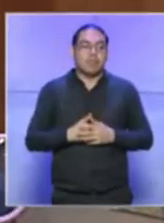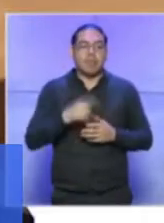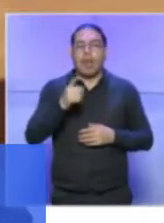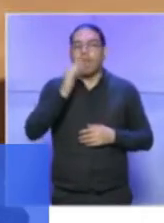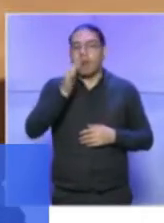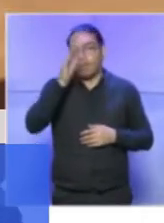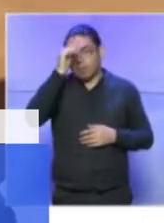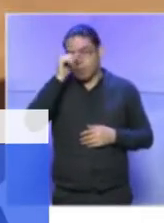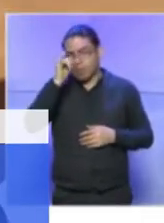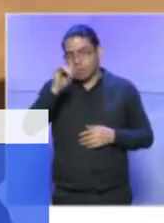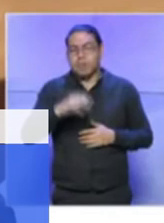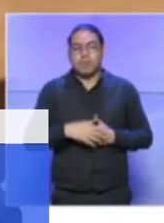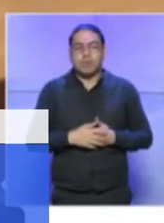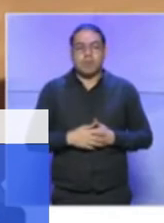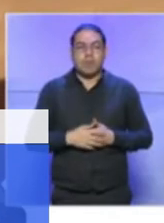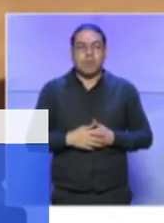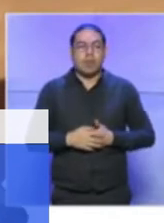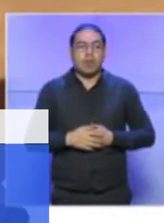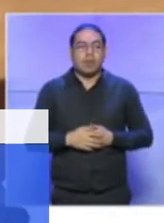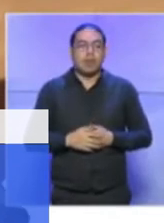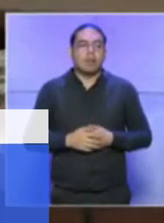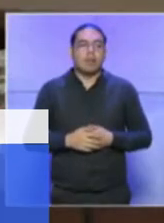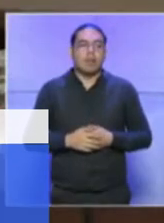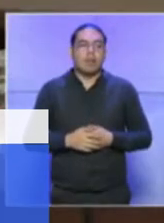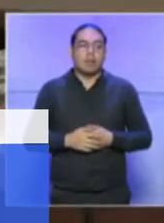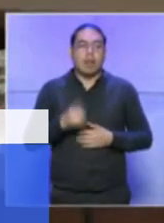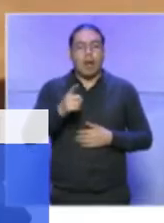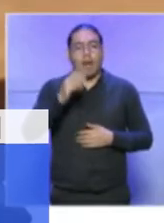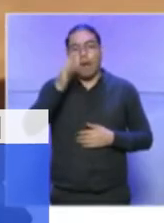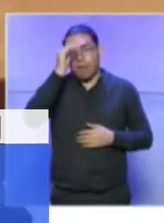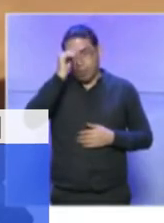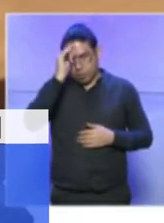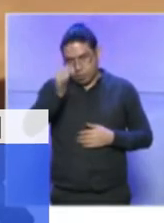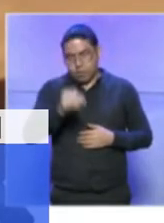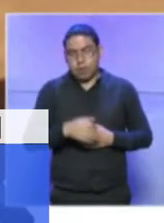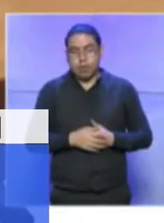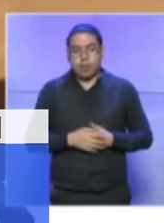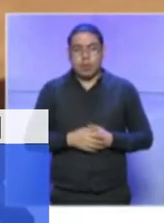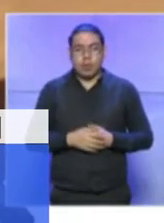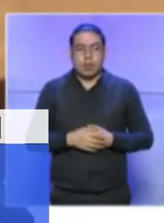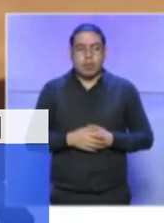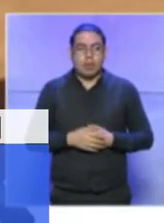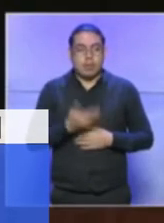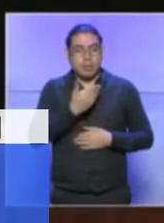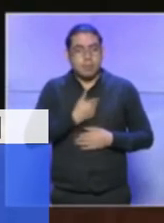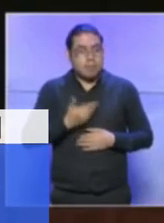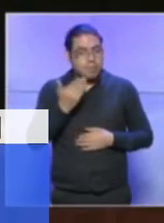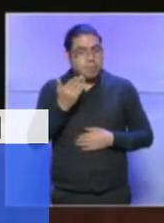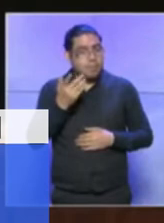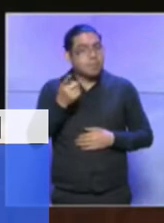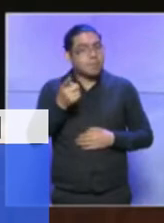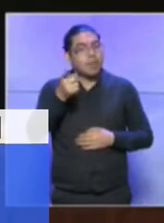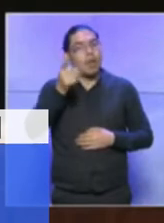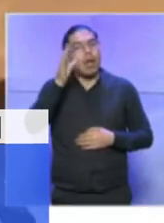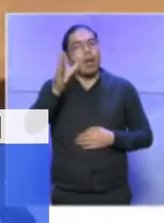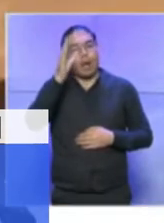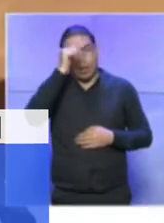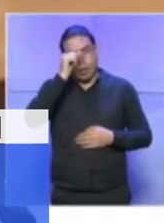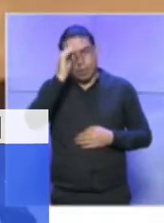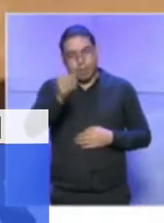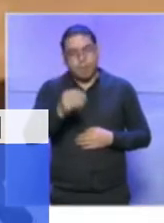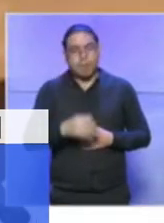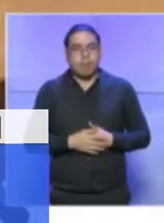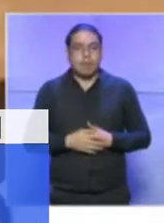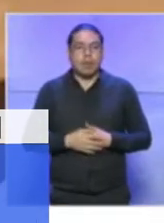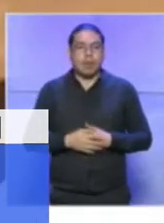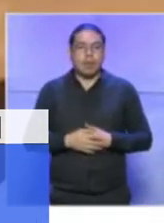favor Gracias magistrado Reyes Rodríguez Mondragón a favor Gracias magistrado presidenta a favor